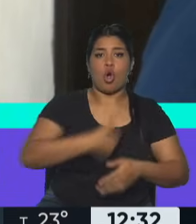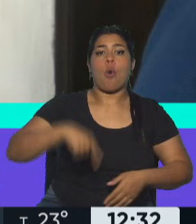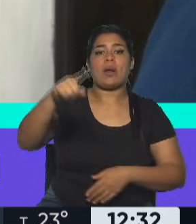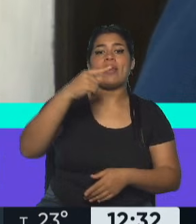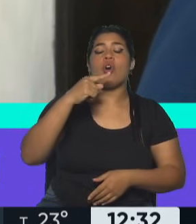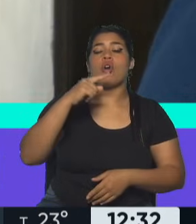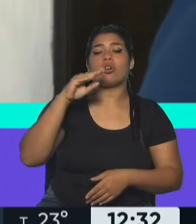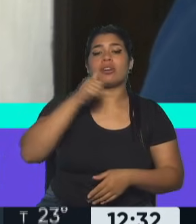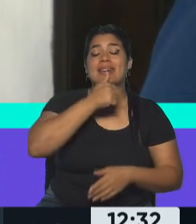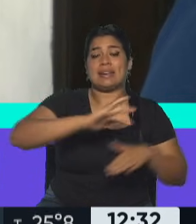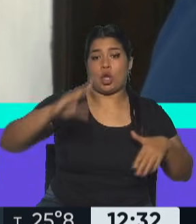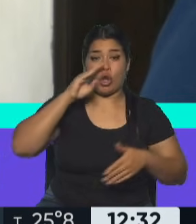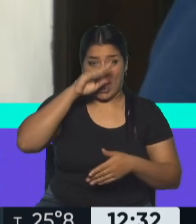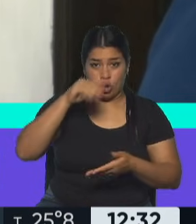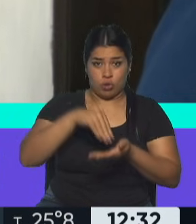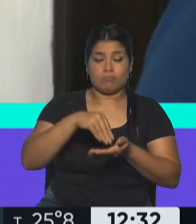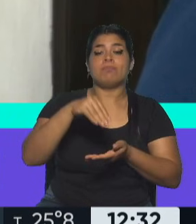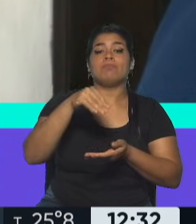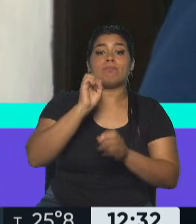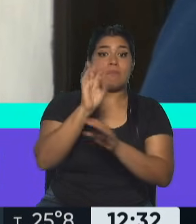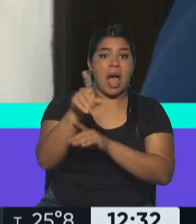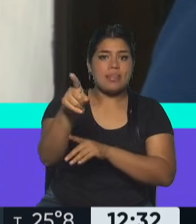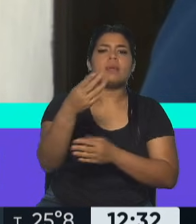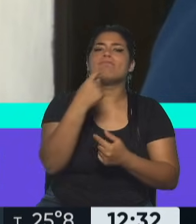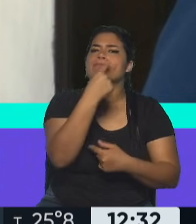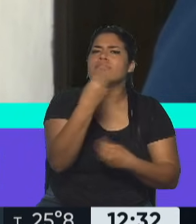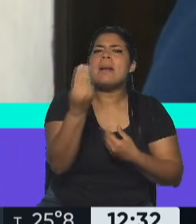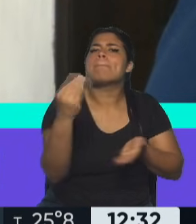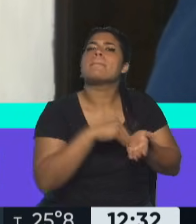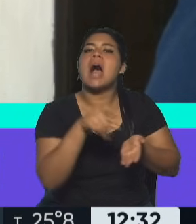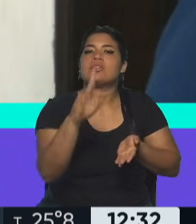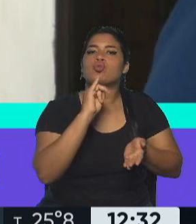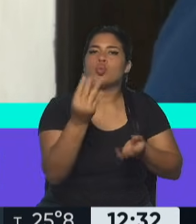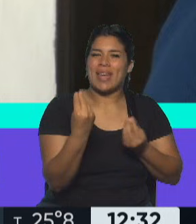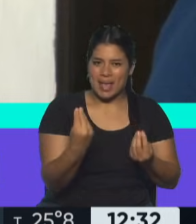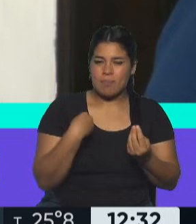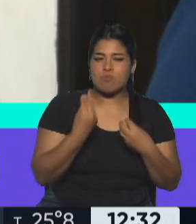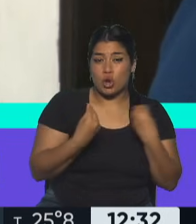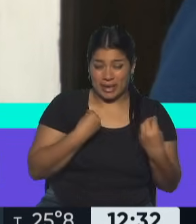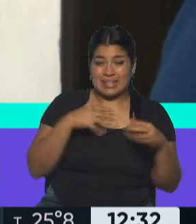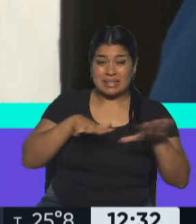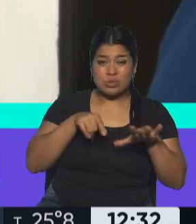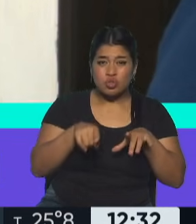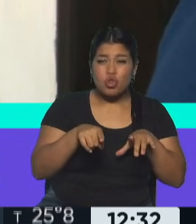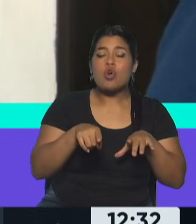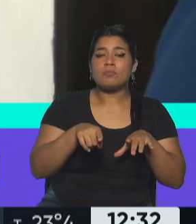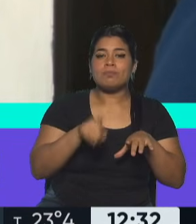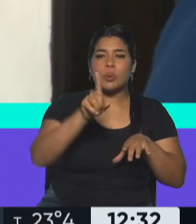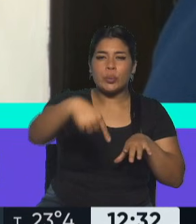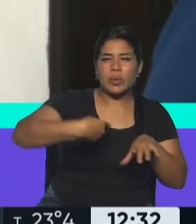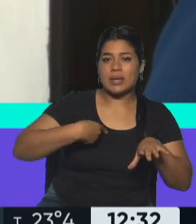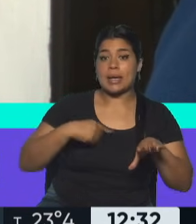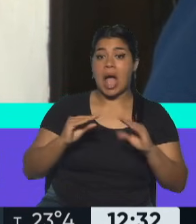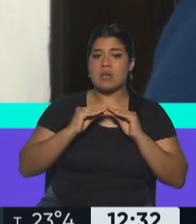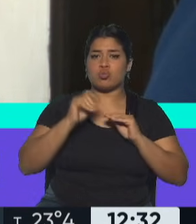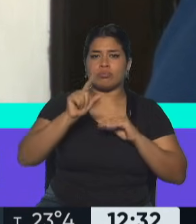Carreras. La pregunta es, ¿qué información podés agregar? Porque está en el espíritu de toda esta situación el tema